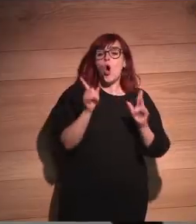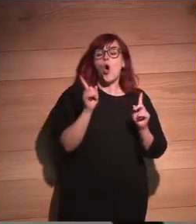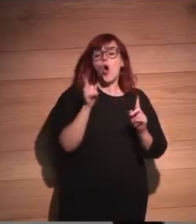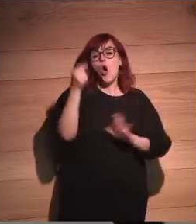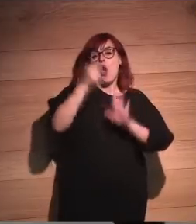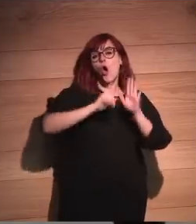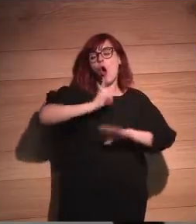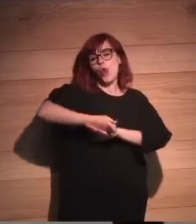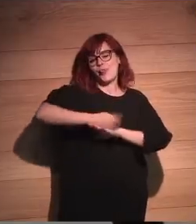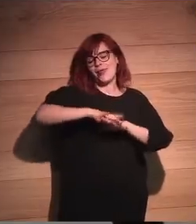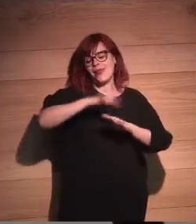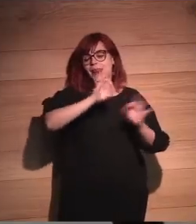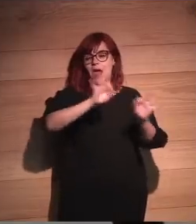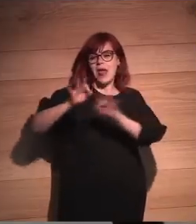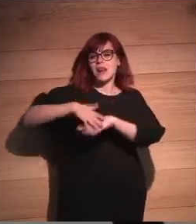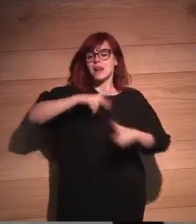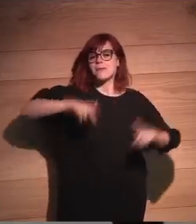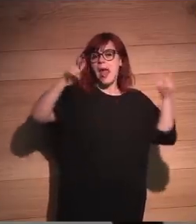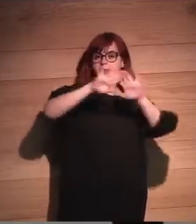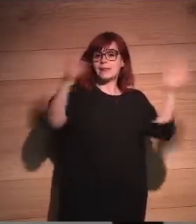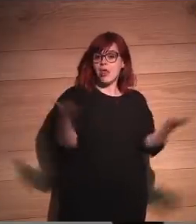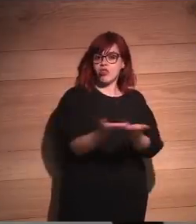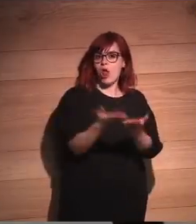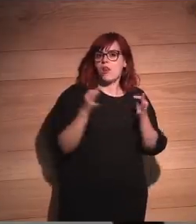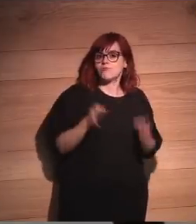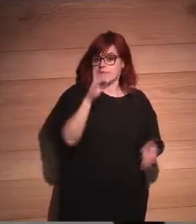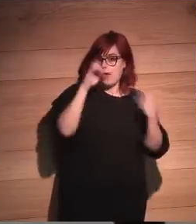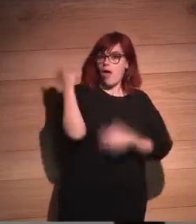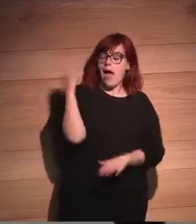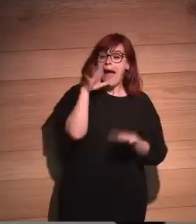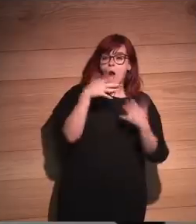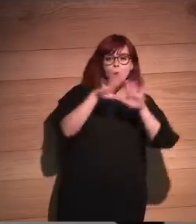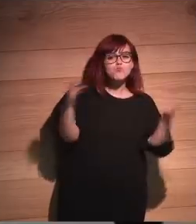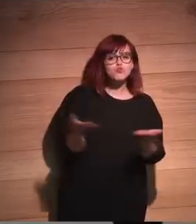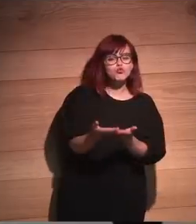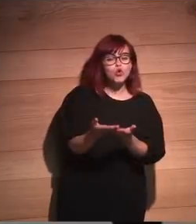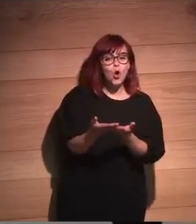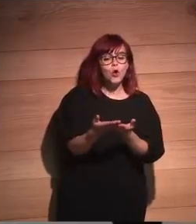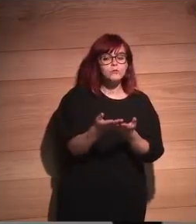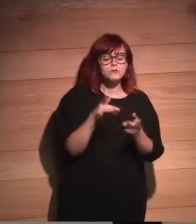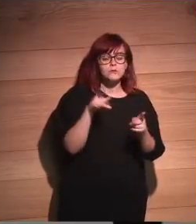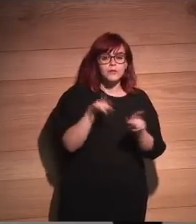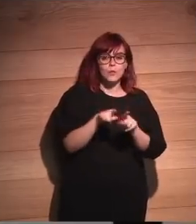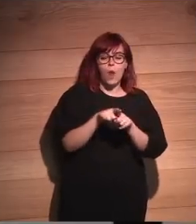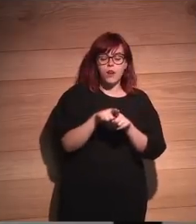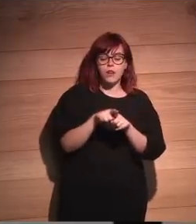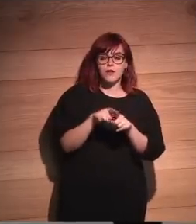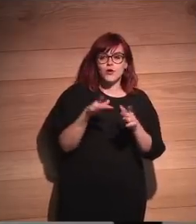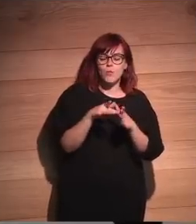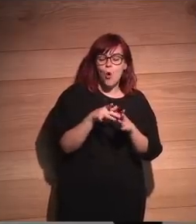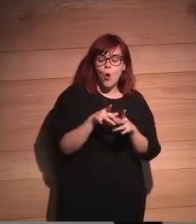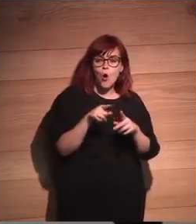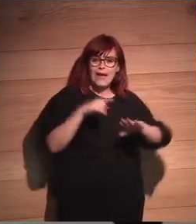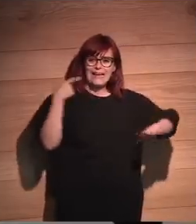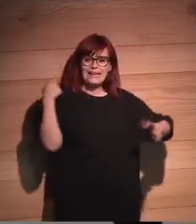liberal internacional, pues hemos pasado a un mundo multipolar. La Unión Europea hablaba